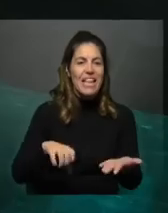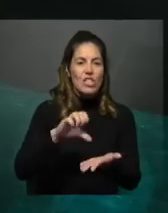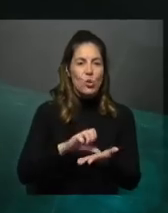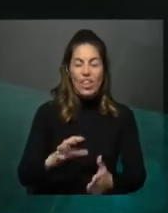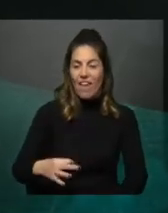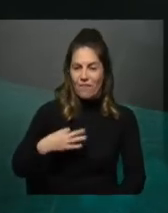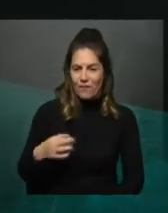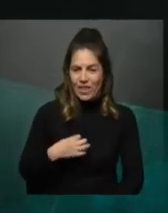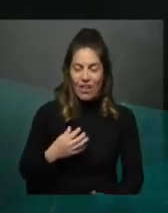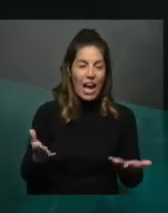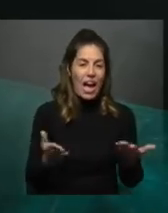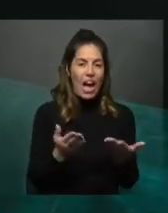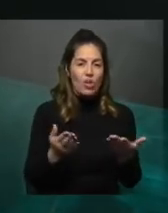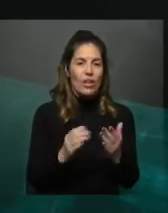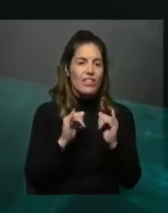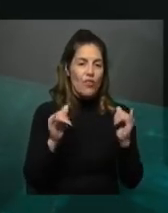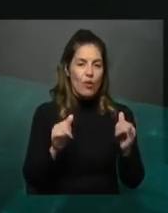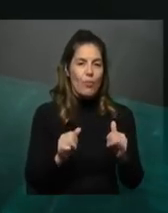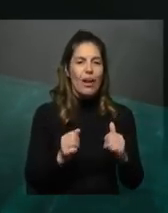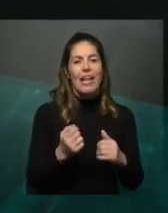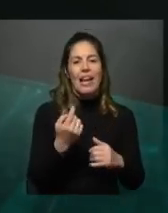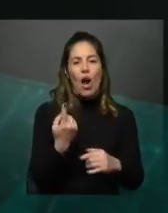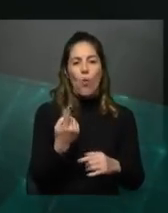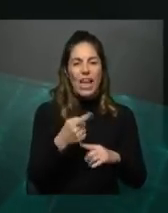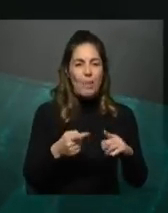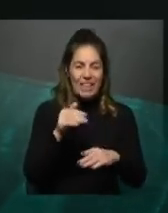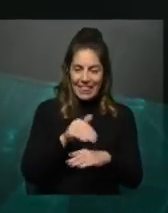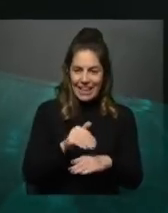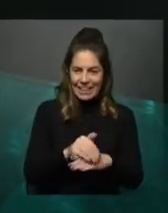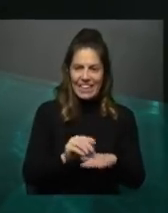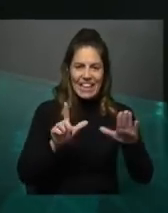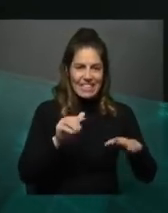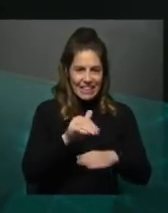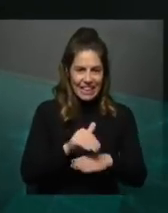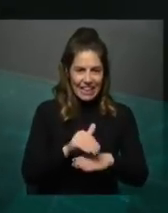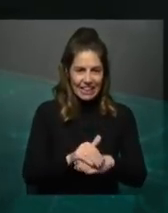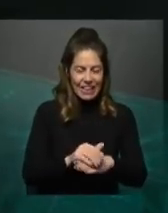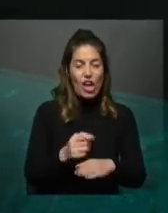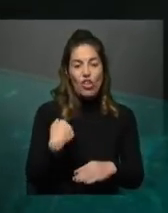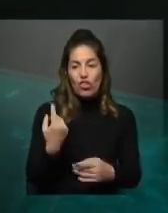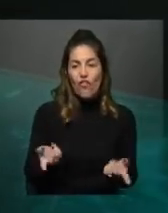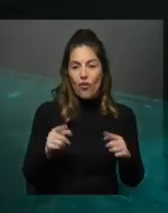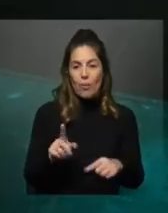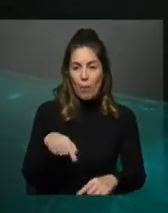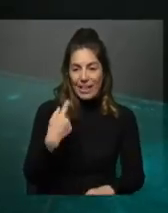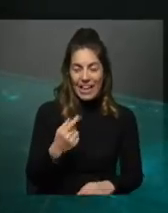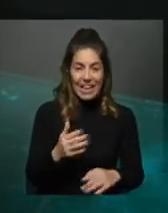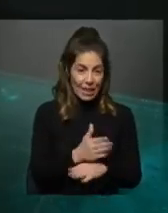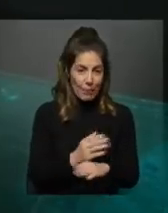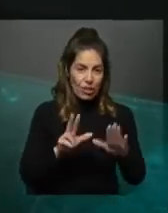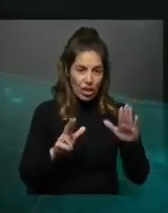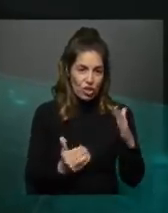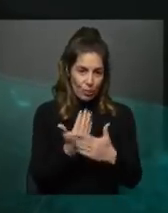ciudad la actualización informativa 1330 a las 19 y nosotros con el gusto de siempre volvemos mañana bien tempranito a las ocho aquí en tv